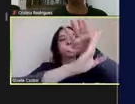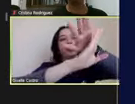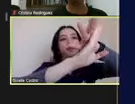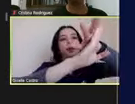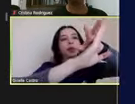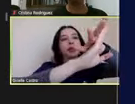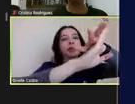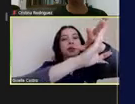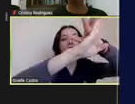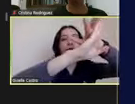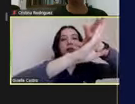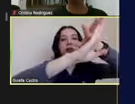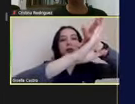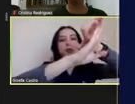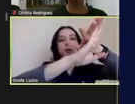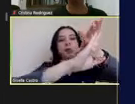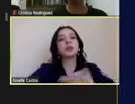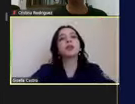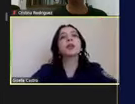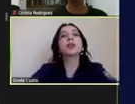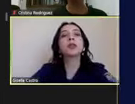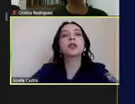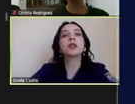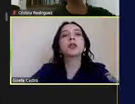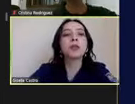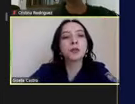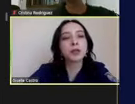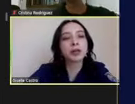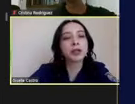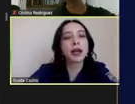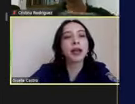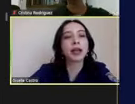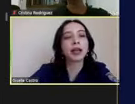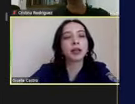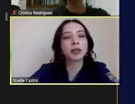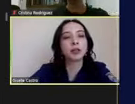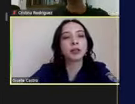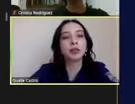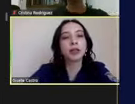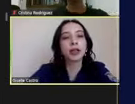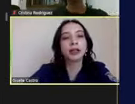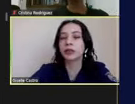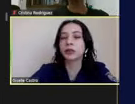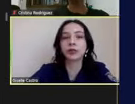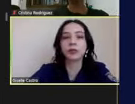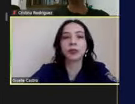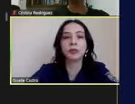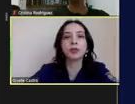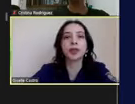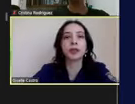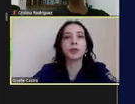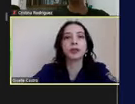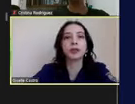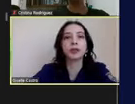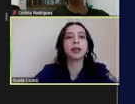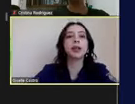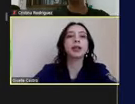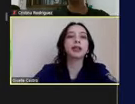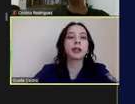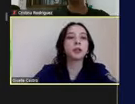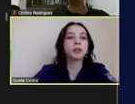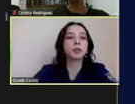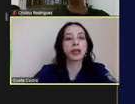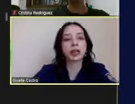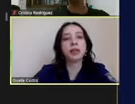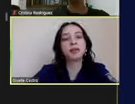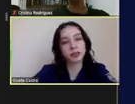qué me refiero? De mantener presionado el movimiento, nos podemos progresar a ejercicios con ligas, que son los mismos, nada más que ahora